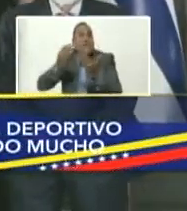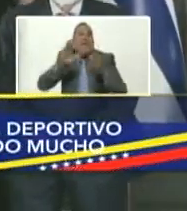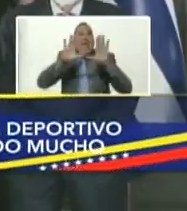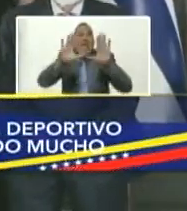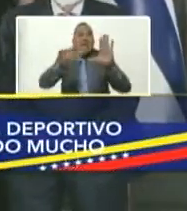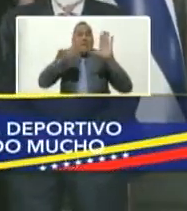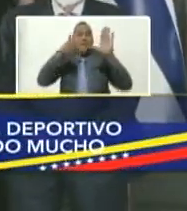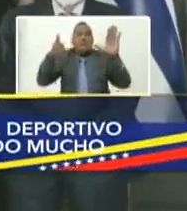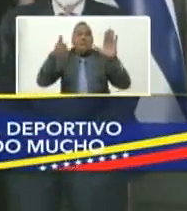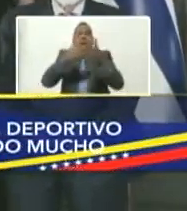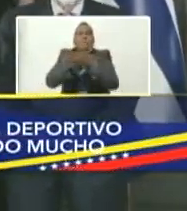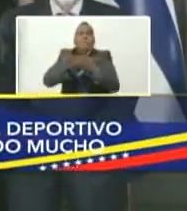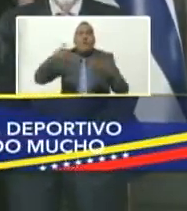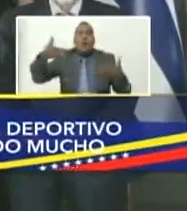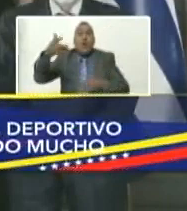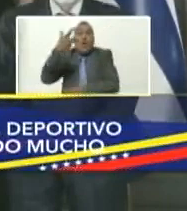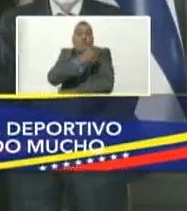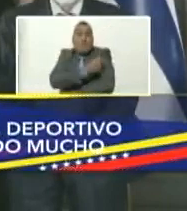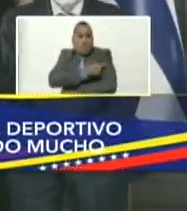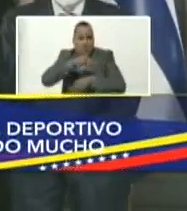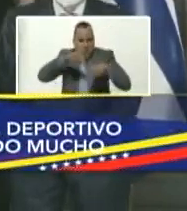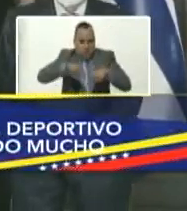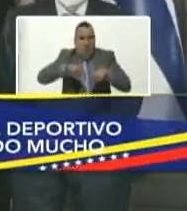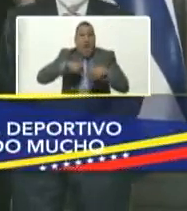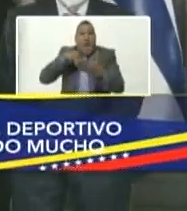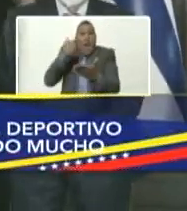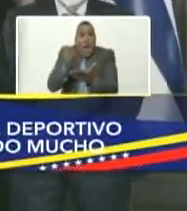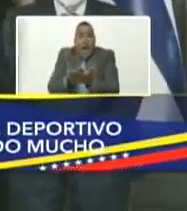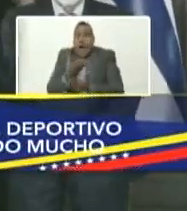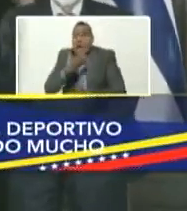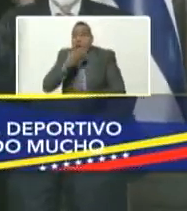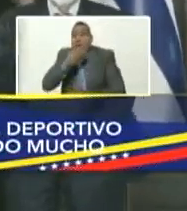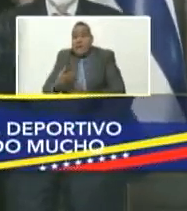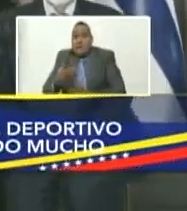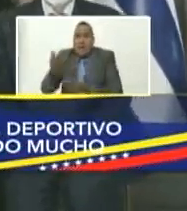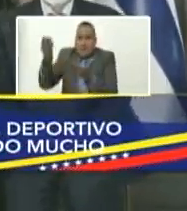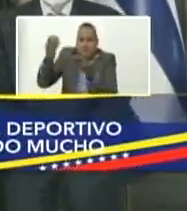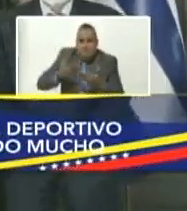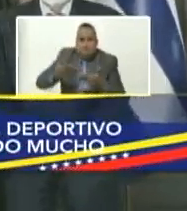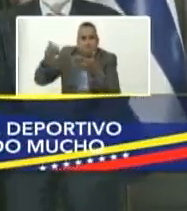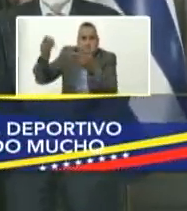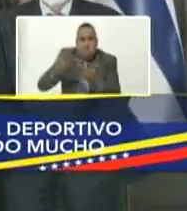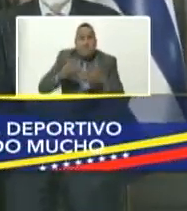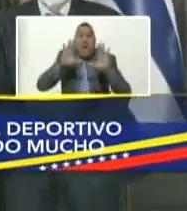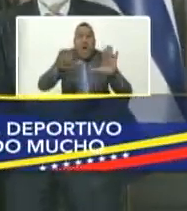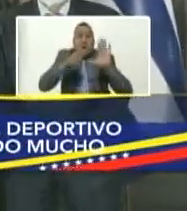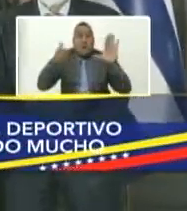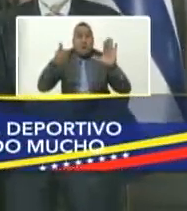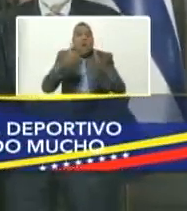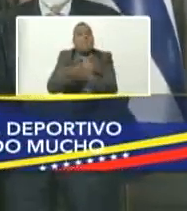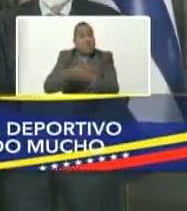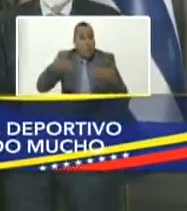16 millones de vacunas de aquí a diciembre. De la vacuna Abdala, 16 millones de vacunas.